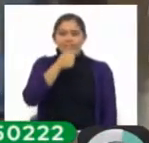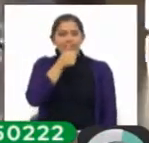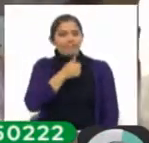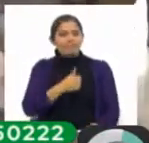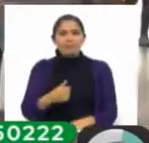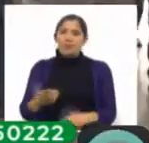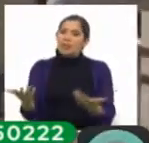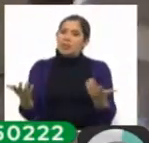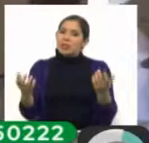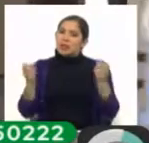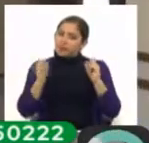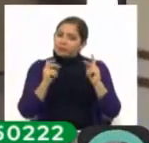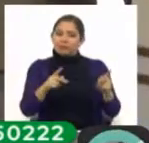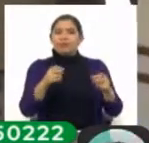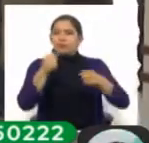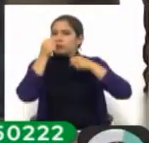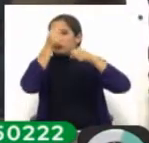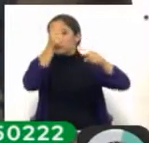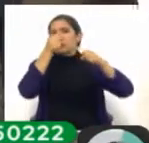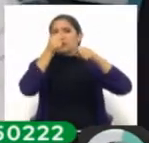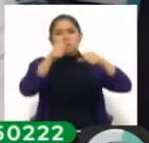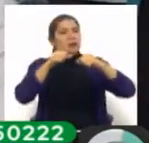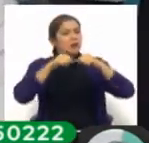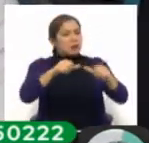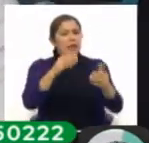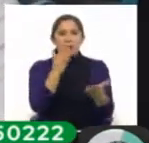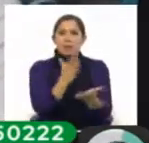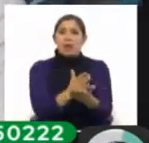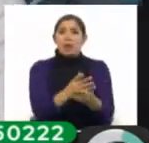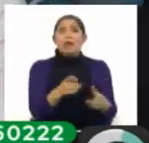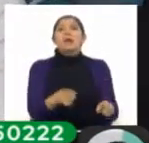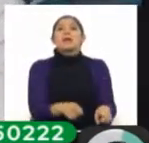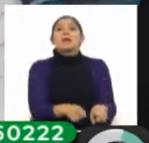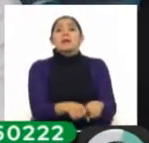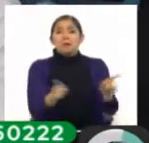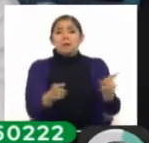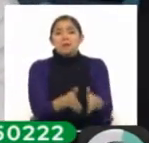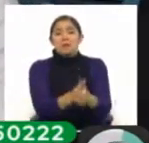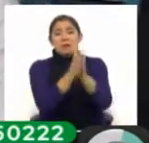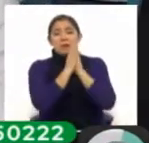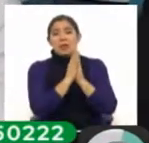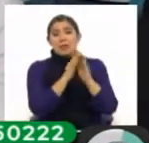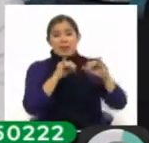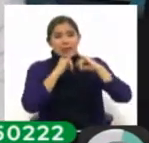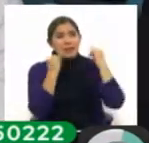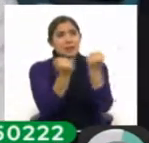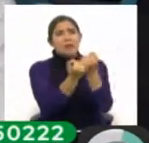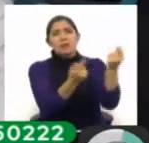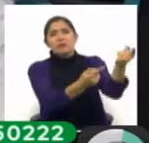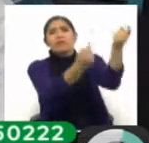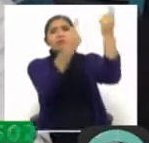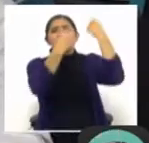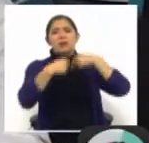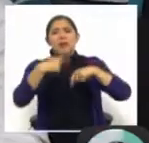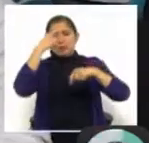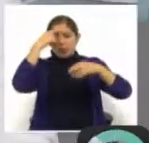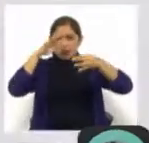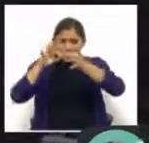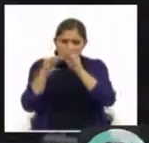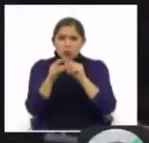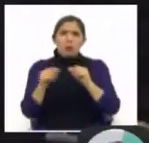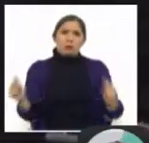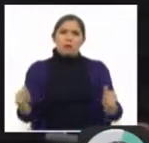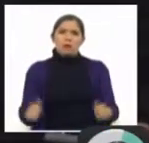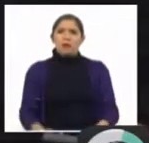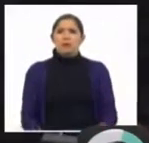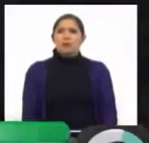continuar nuestras medidas y solicitar la participación de instancias que tengan poder resolutivo.